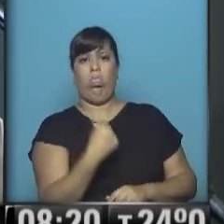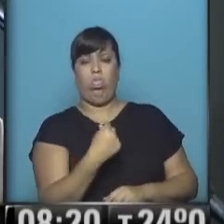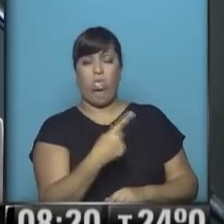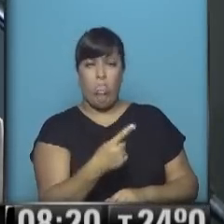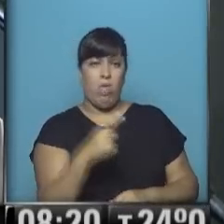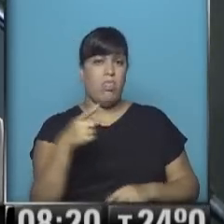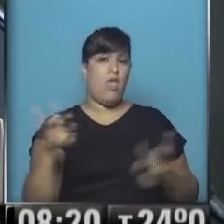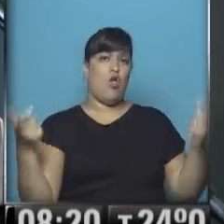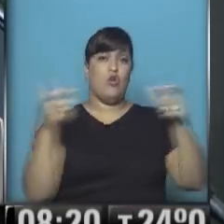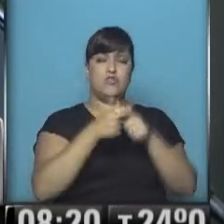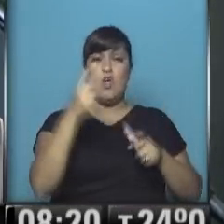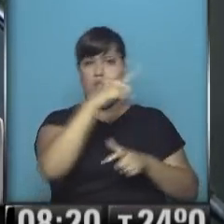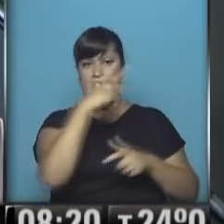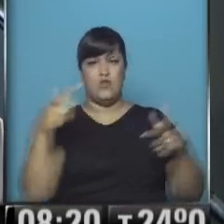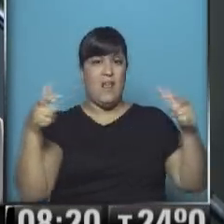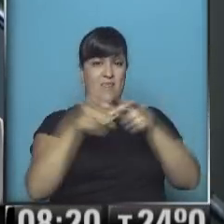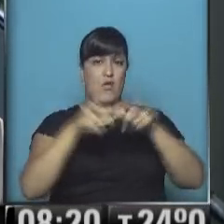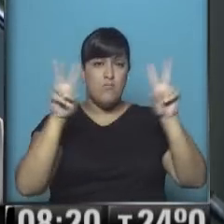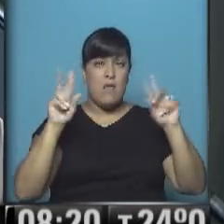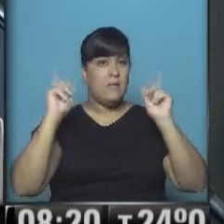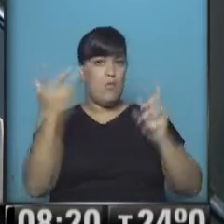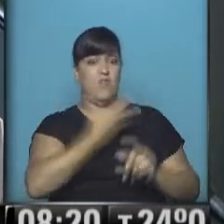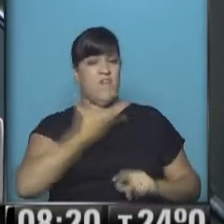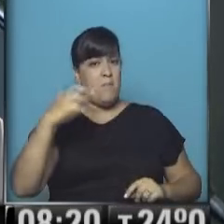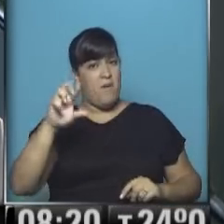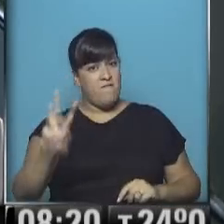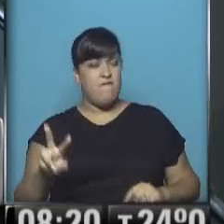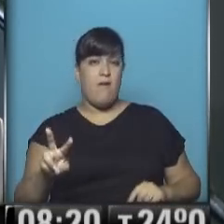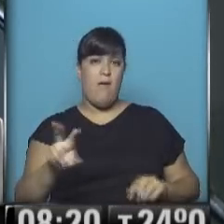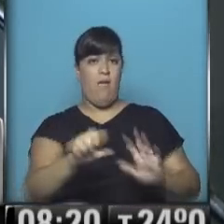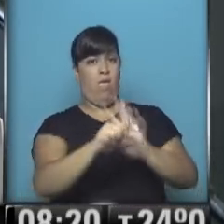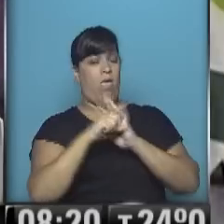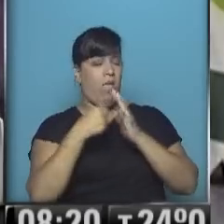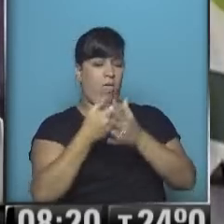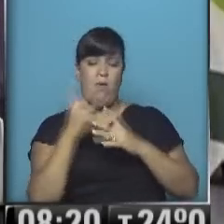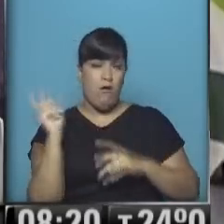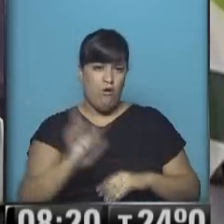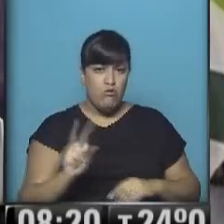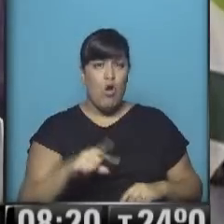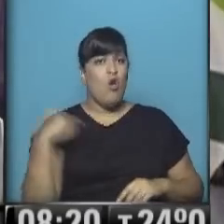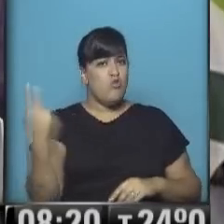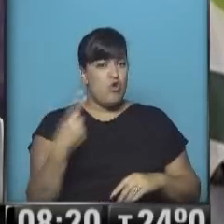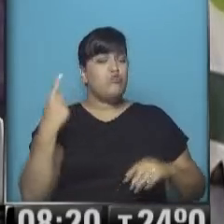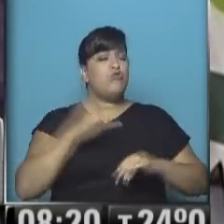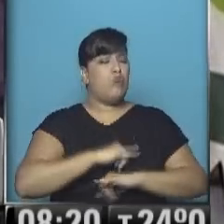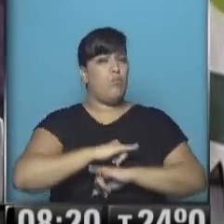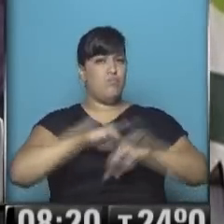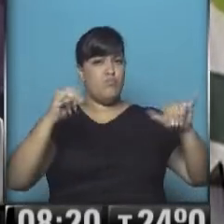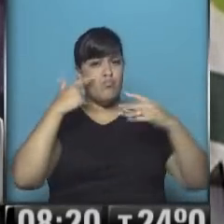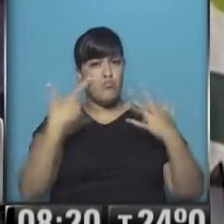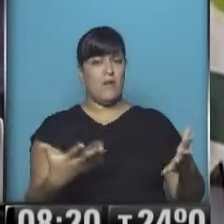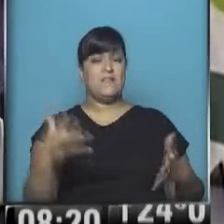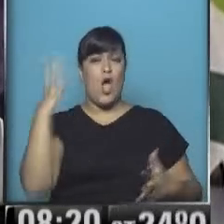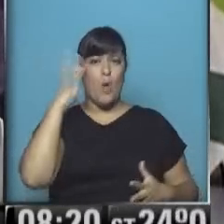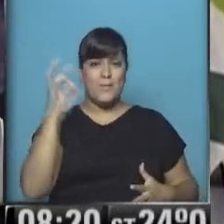ni del Consejo Nacional del Partido Justicialista ni del Frente para la Victoria. Nosotros exponemos públicamente nuestra posición,